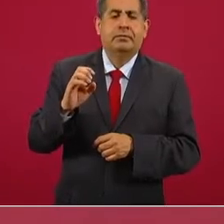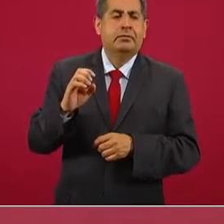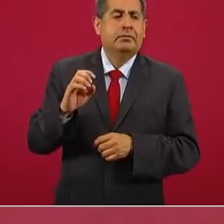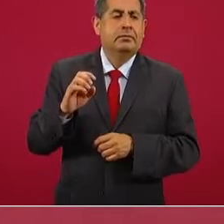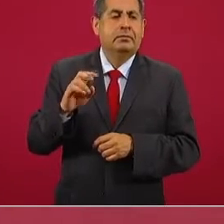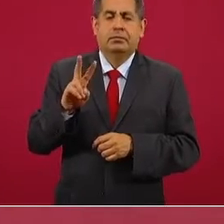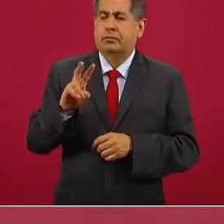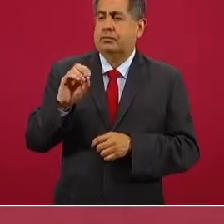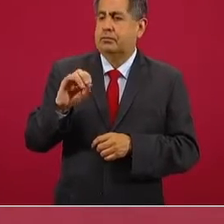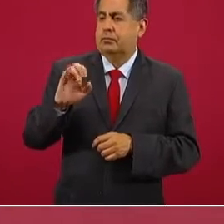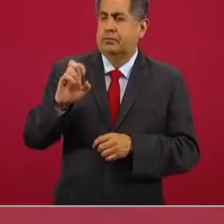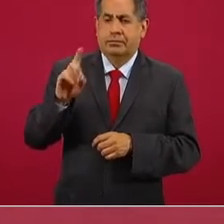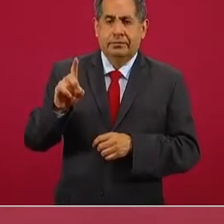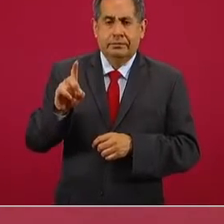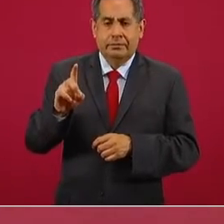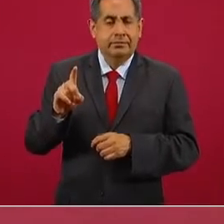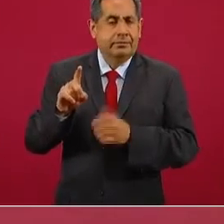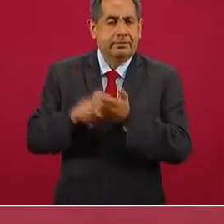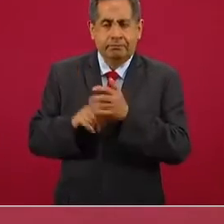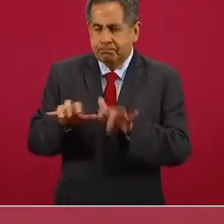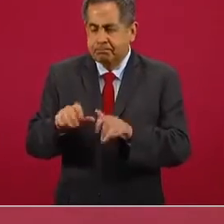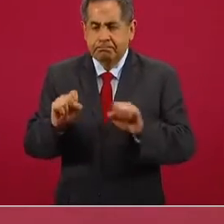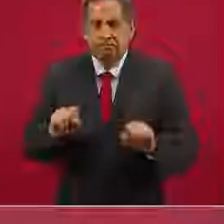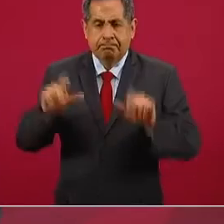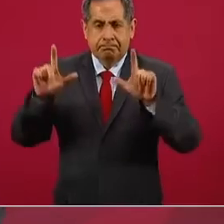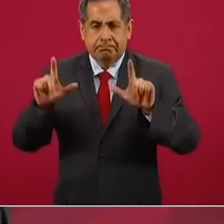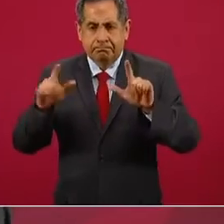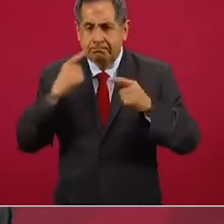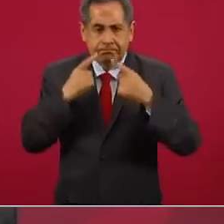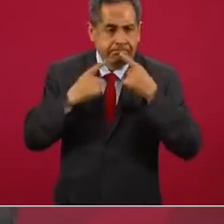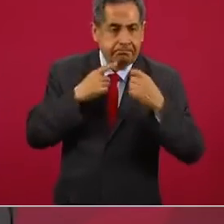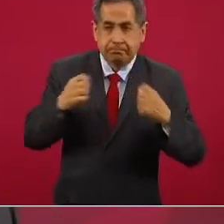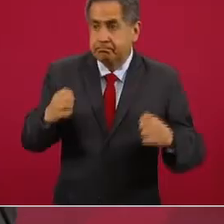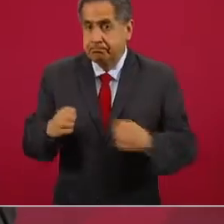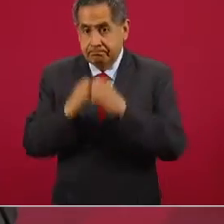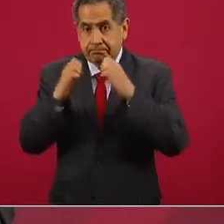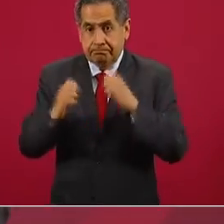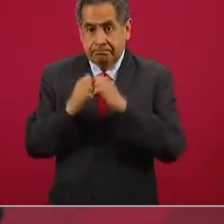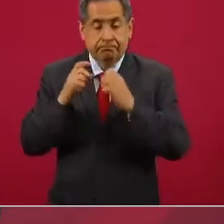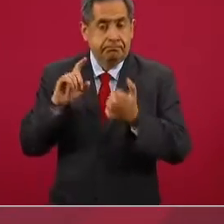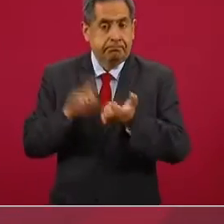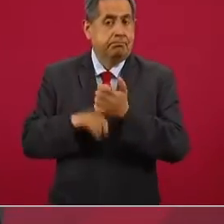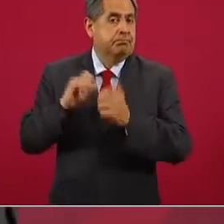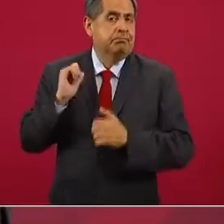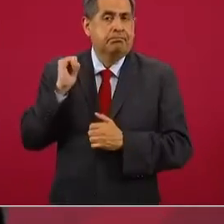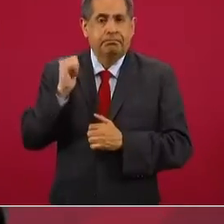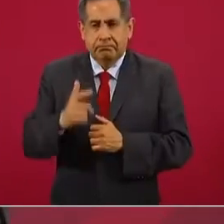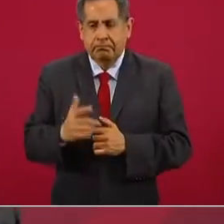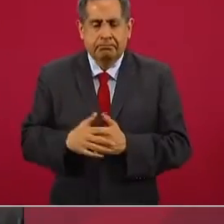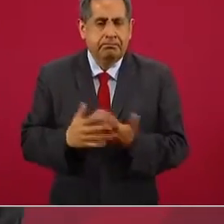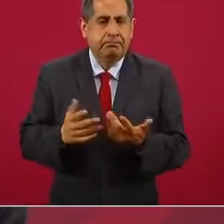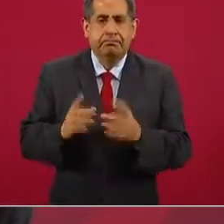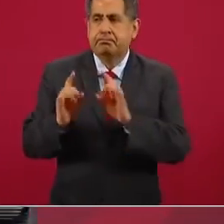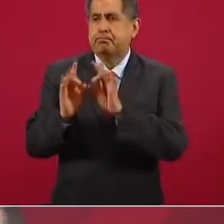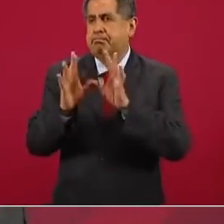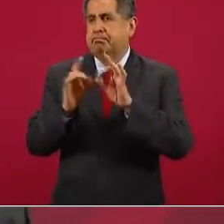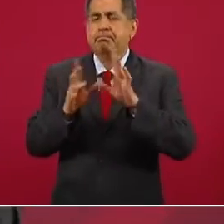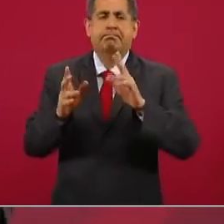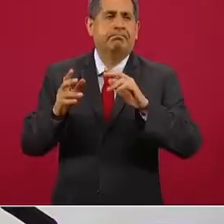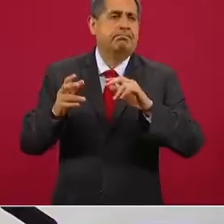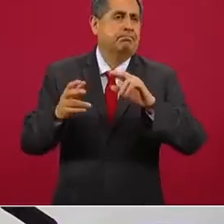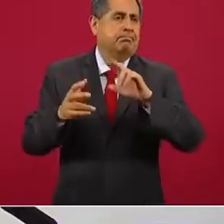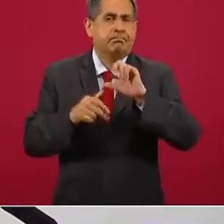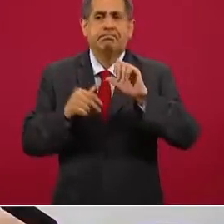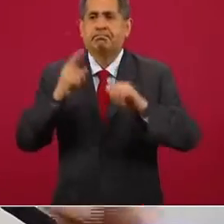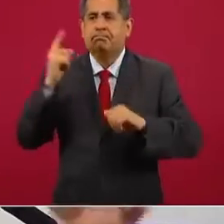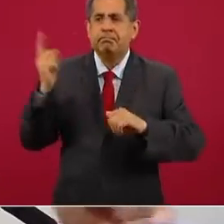de Operaciones en Emergencias y Desastres. Se utiliza justo cuando hay alguna situación de un fenómeno meteorológico,